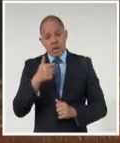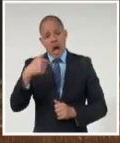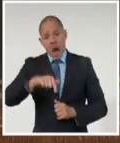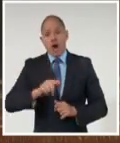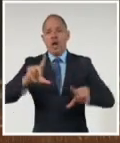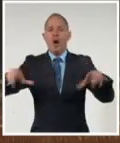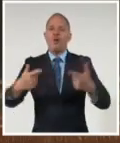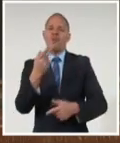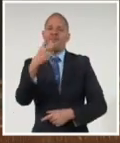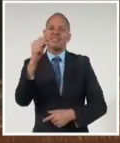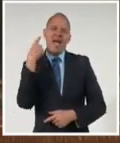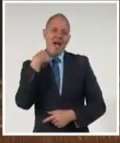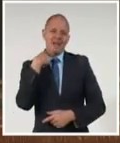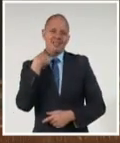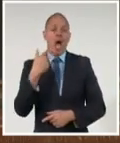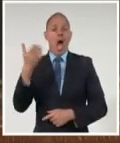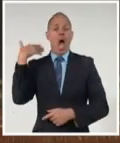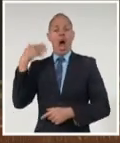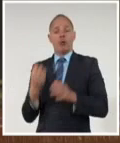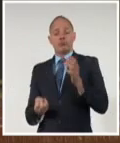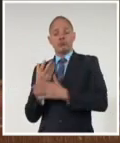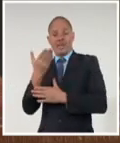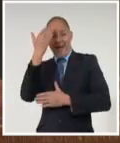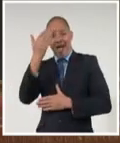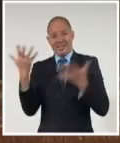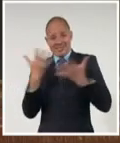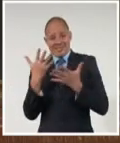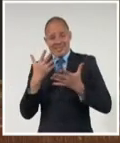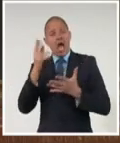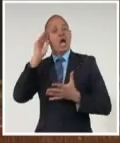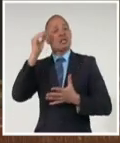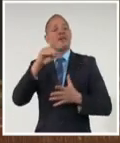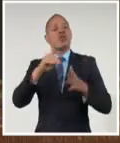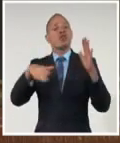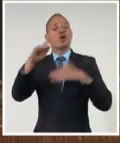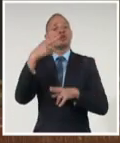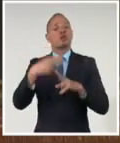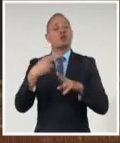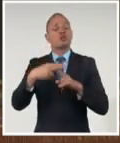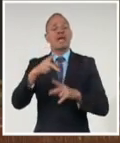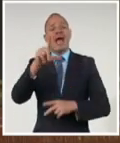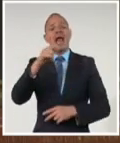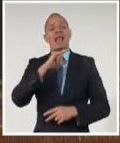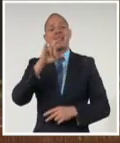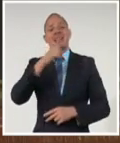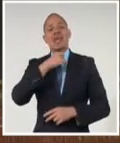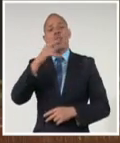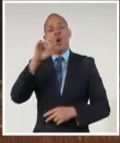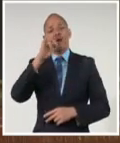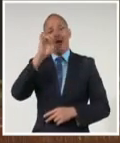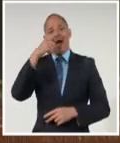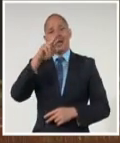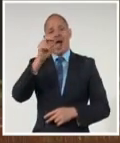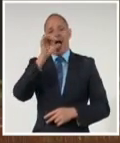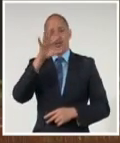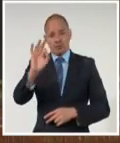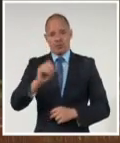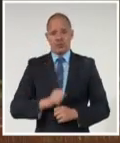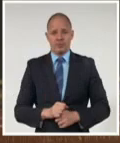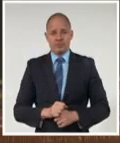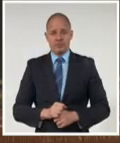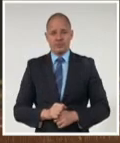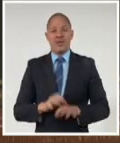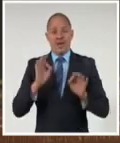Su creador, el doctor Leonardo Pérez Gallardo, ha ido labrando ideas cada 300 días desde entonces para